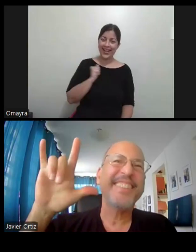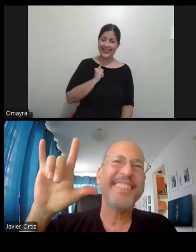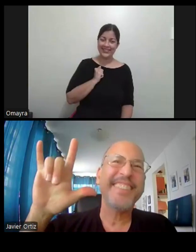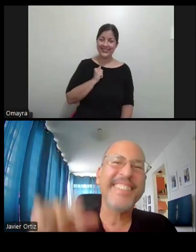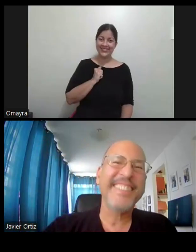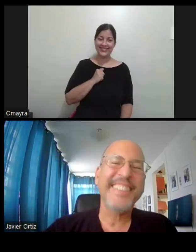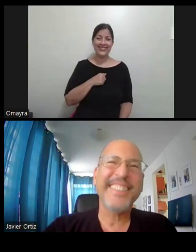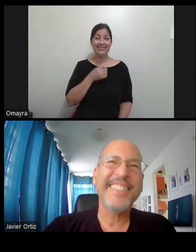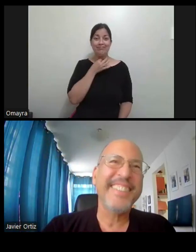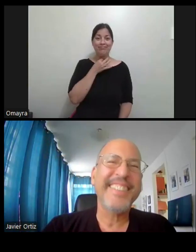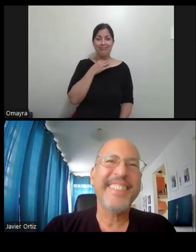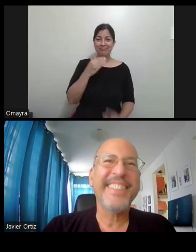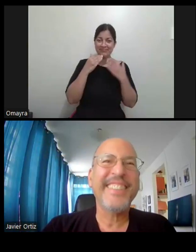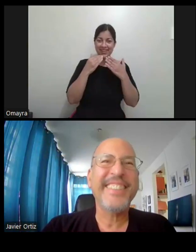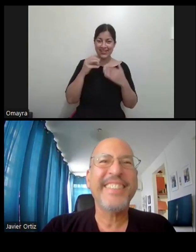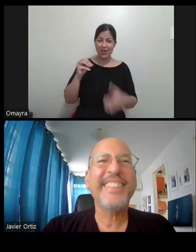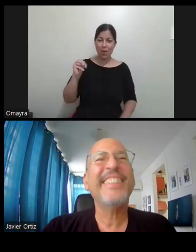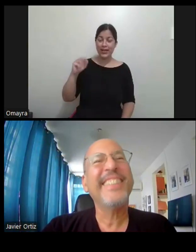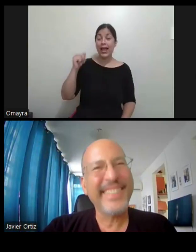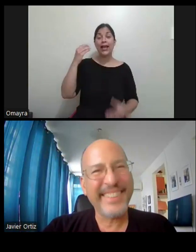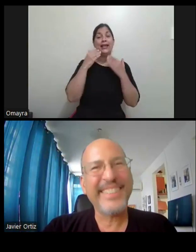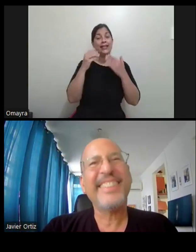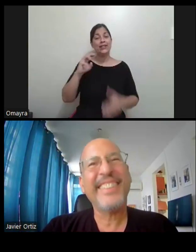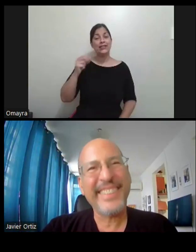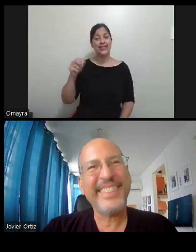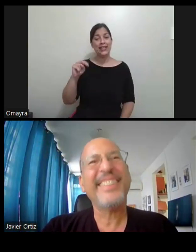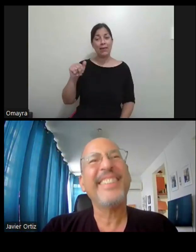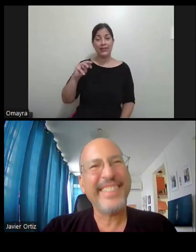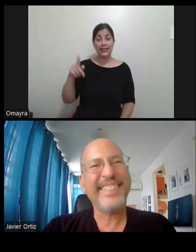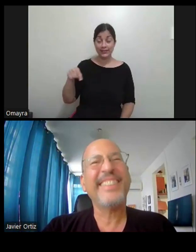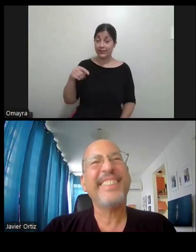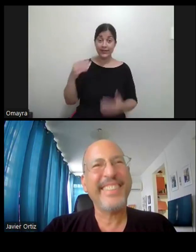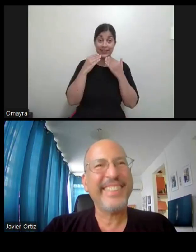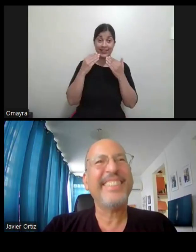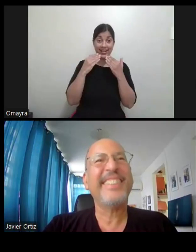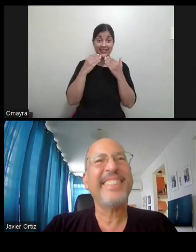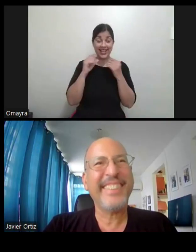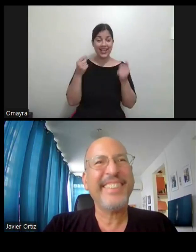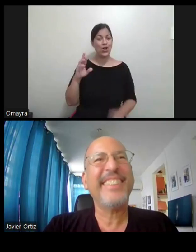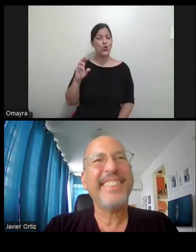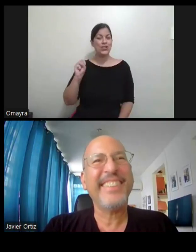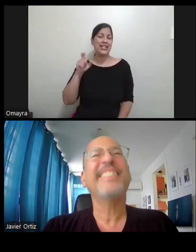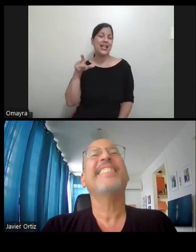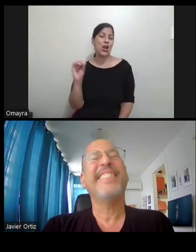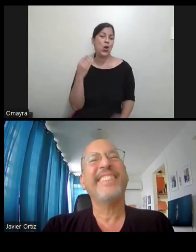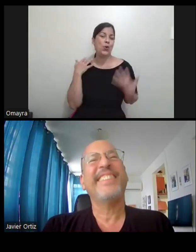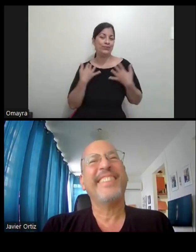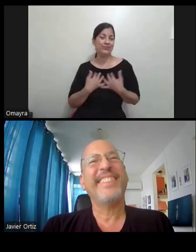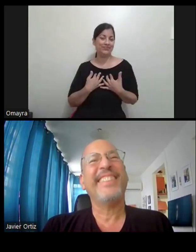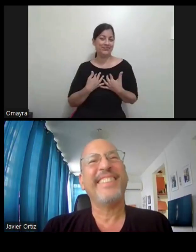me ahogué. Gracias, Omaira Cavilla. Gracias a Chenan Martínez. Gracias a Lobo. Ay, gracias a Luchelo. Ay, qué